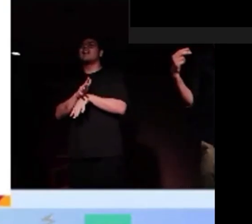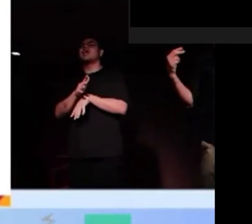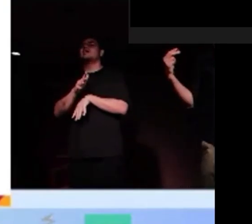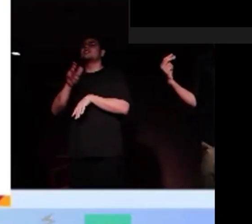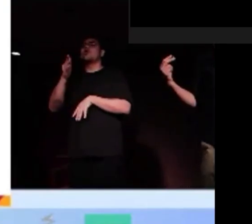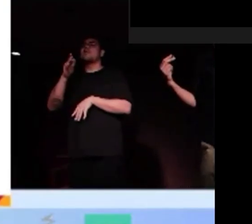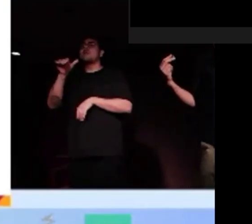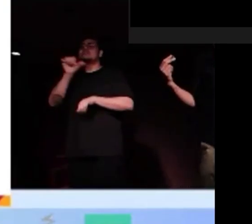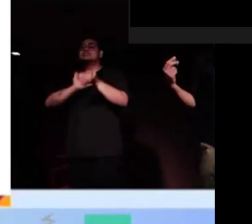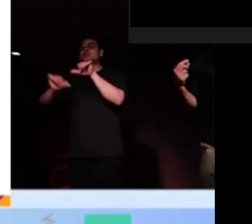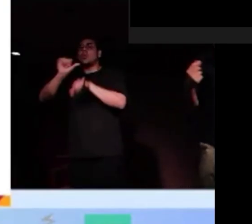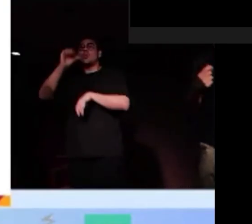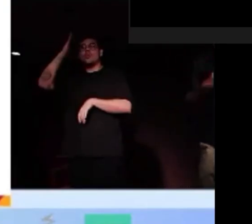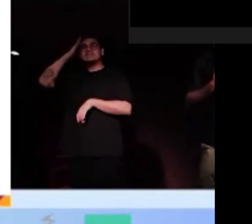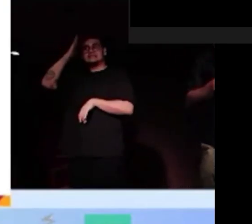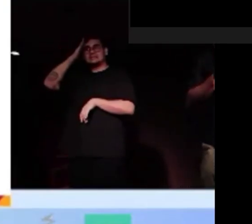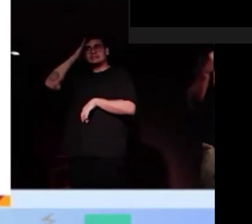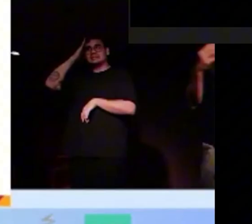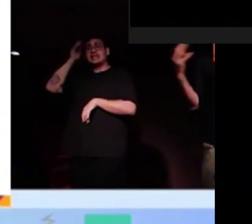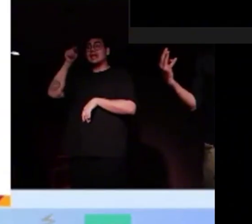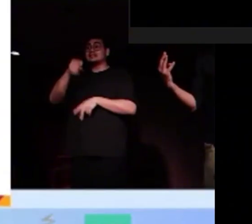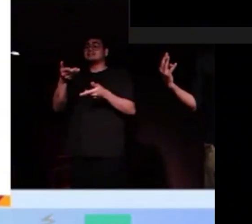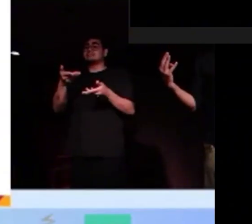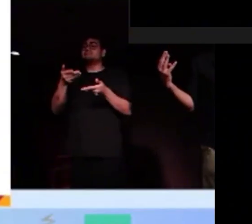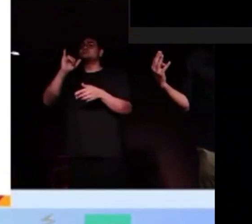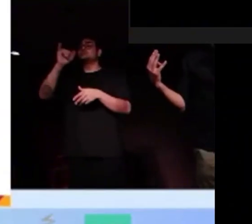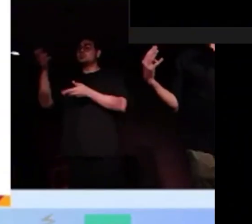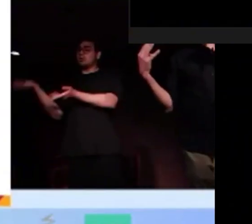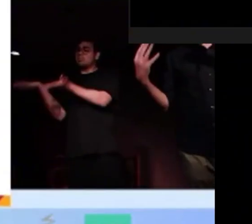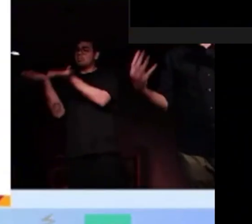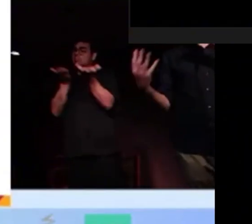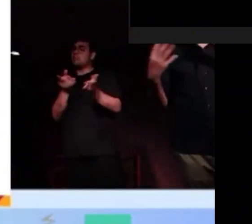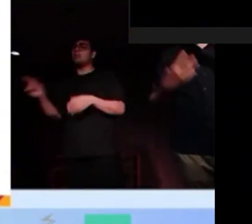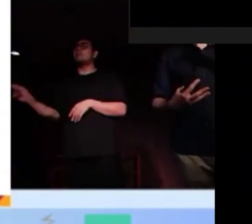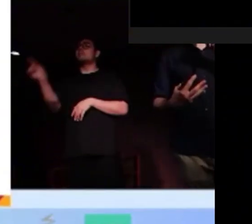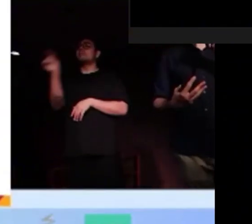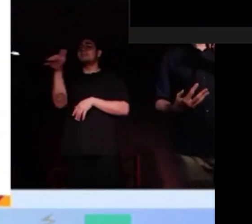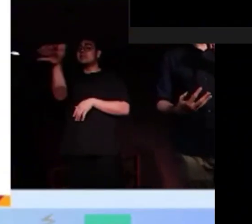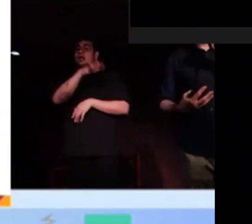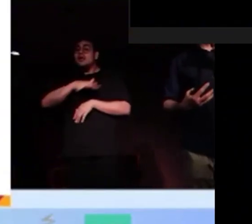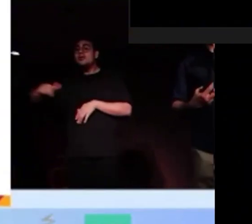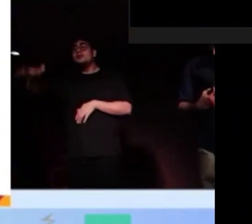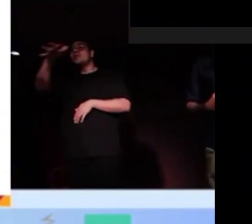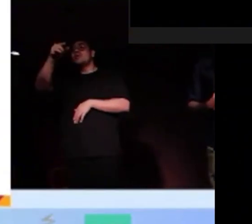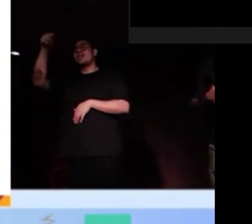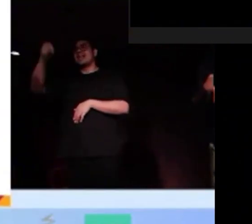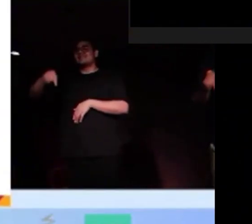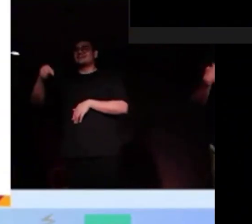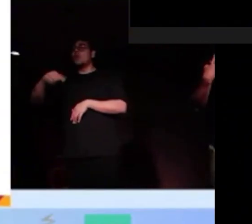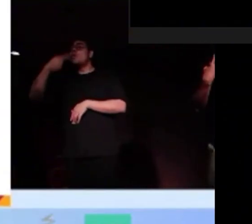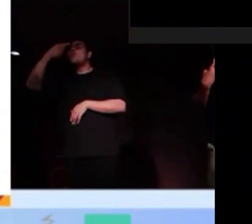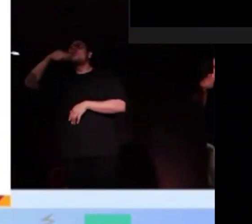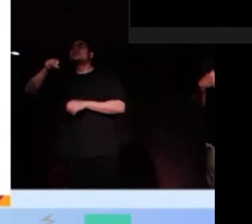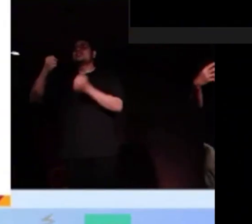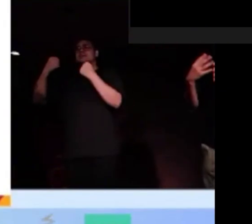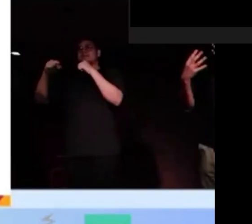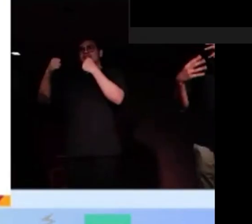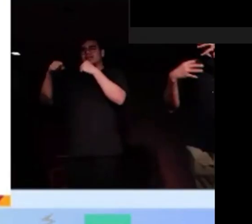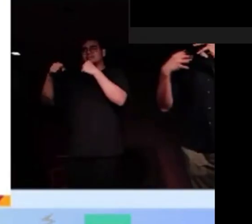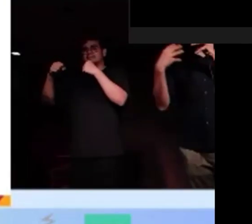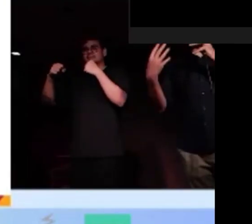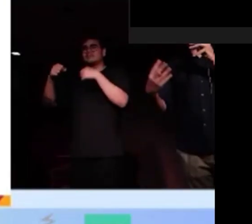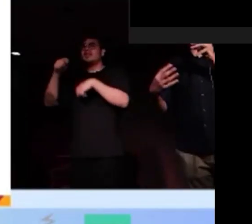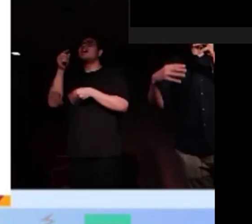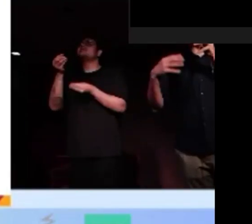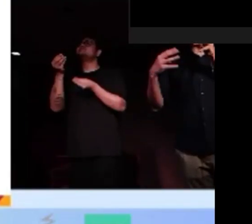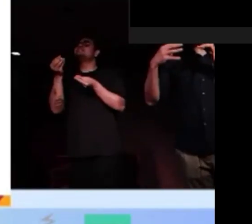muy amablemente nos cedió el auditorio, el gran auditorio del C3 para hacer la actividad final, donde los estudiantes mostraban